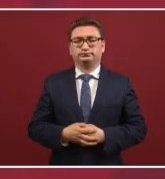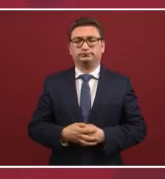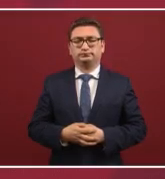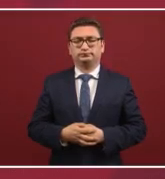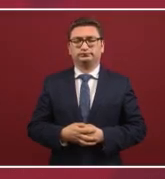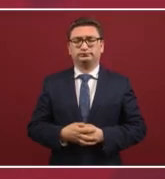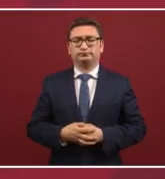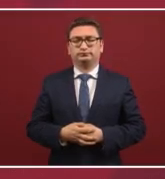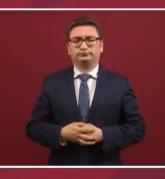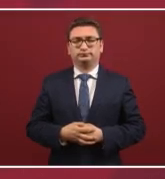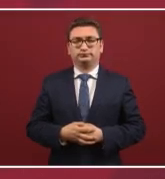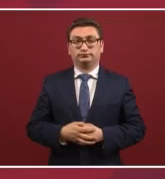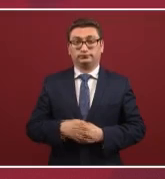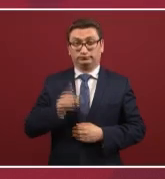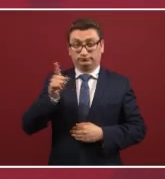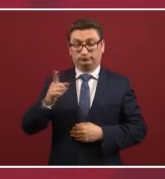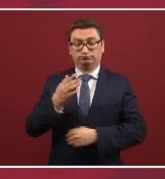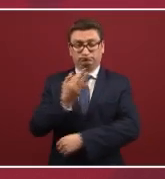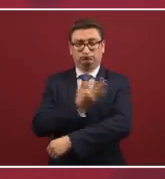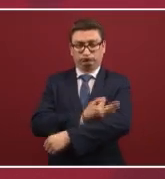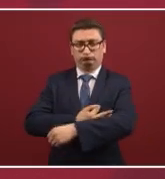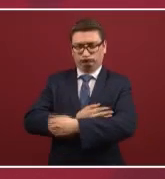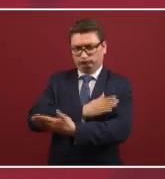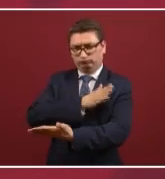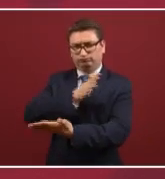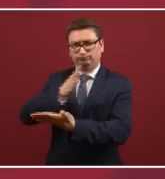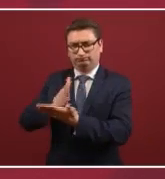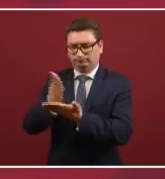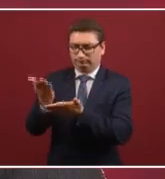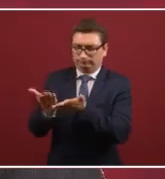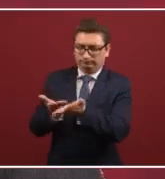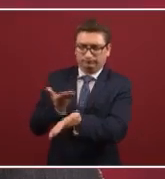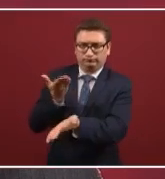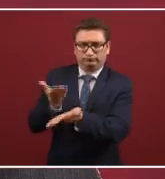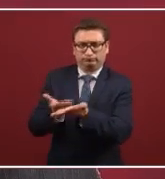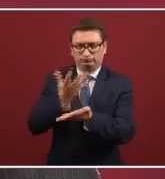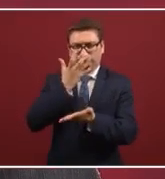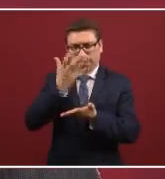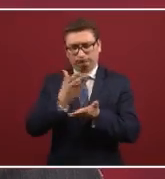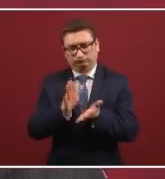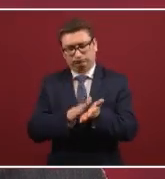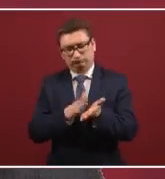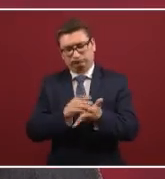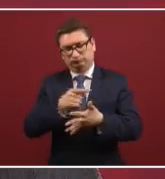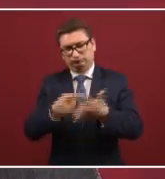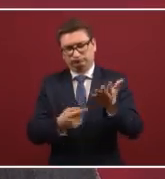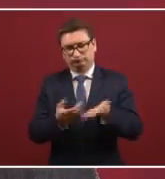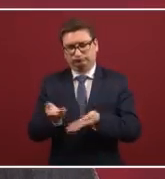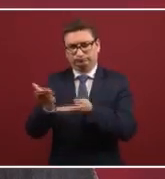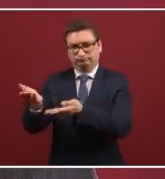para presentar ya formalmente los documentos.